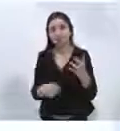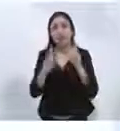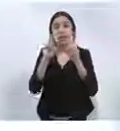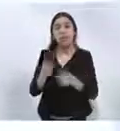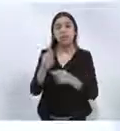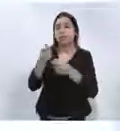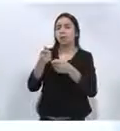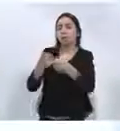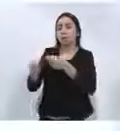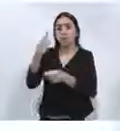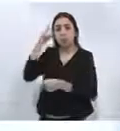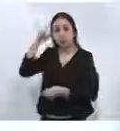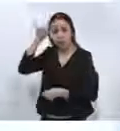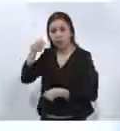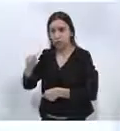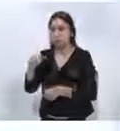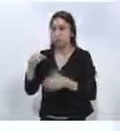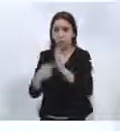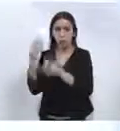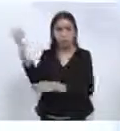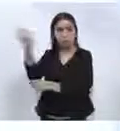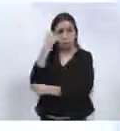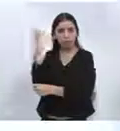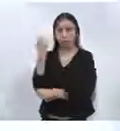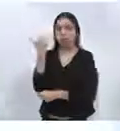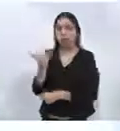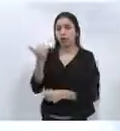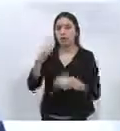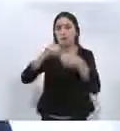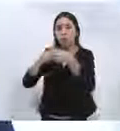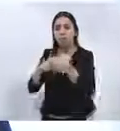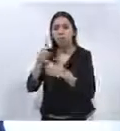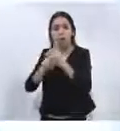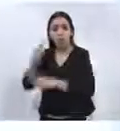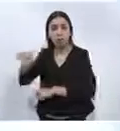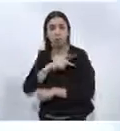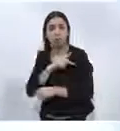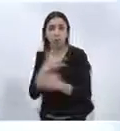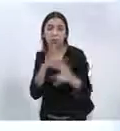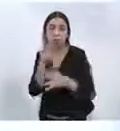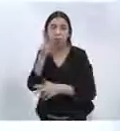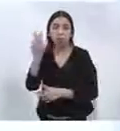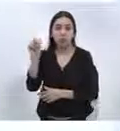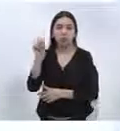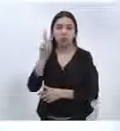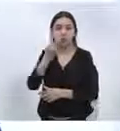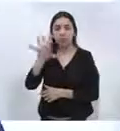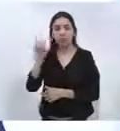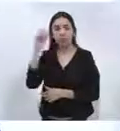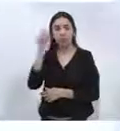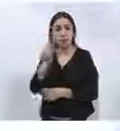son bastante importantes, tenemos clientes, ¿verdad? Llámese de $250,000, ¿verdad? Que para